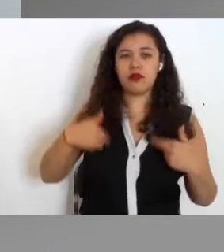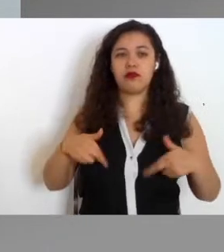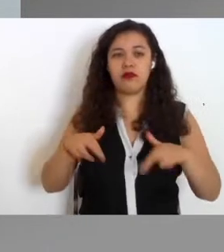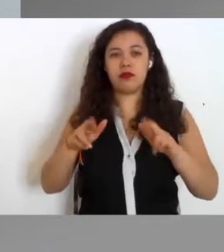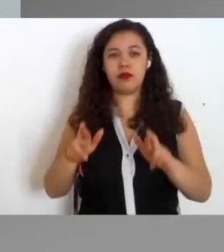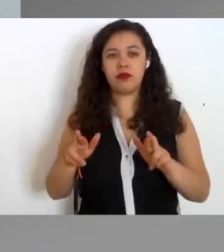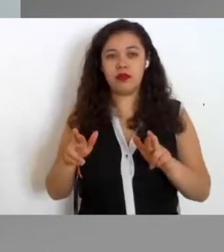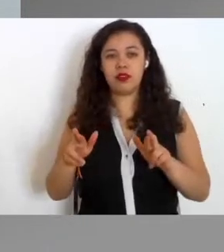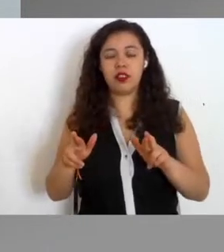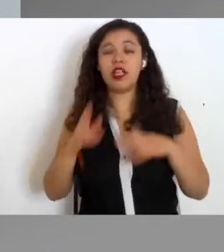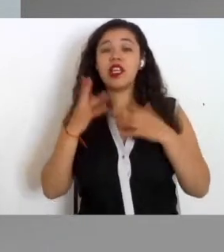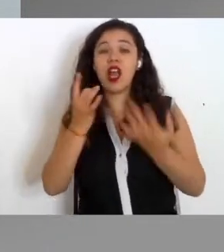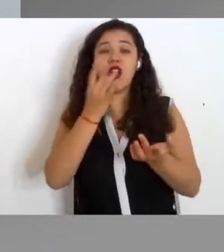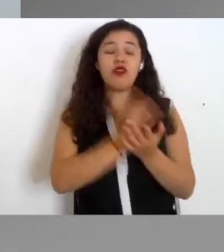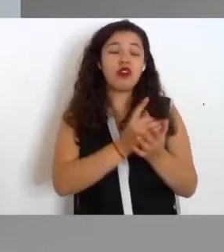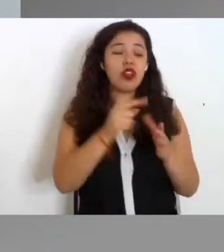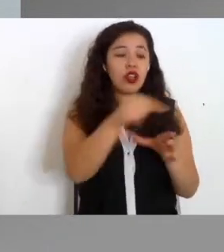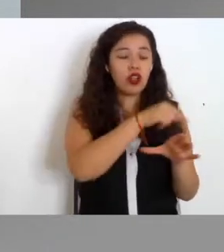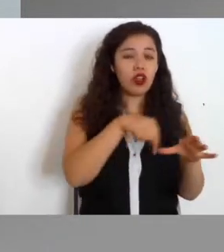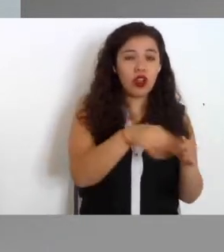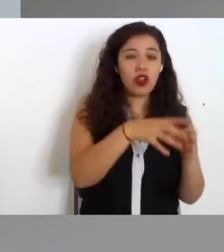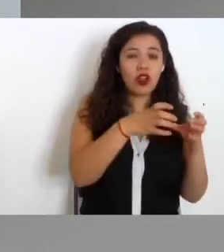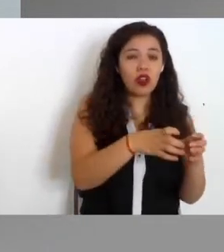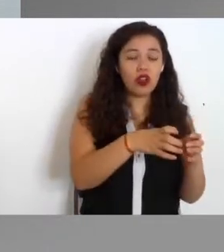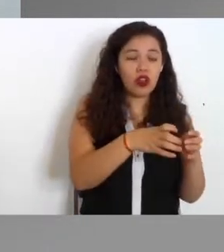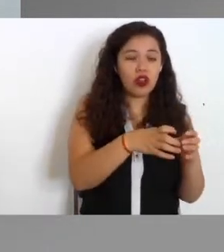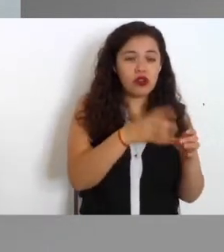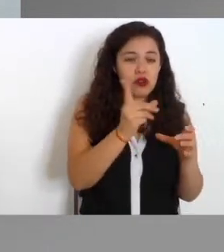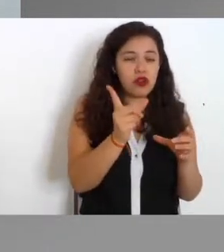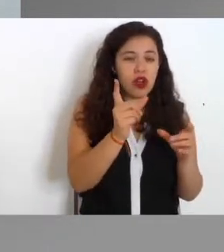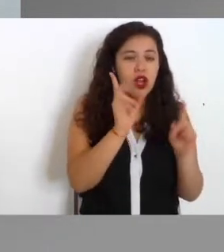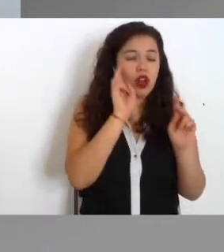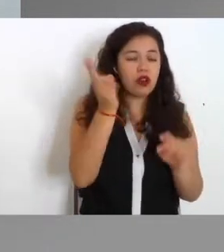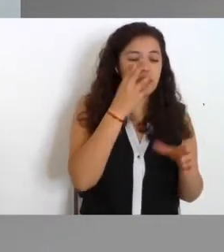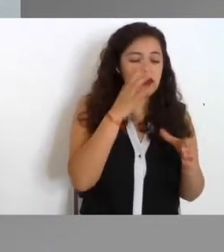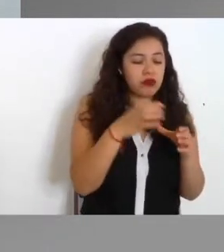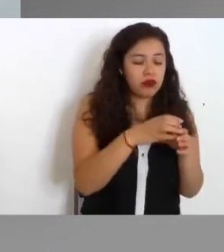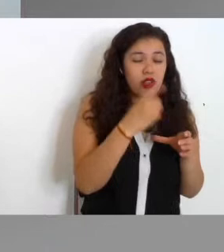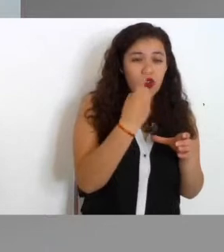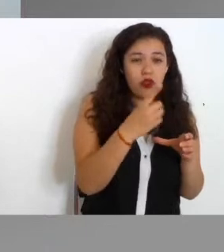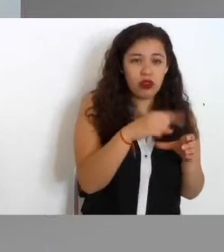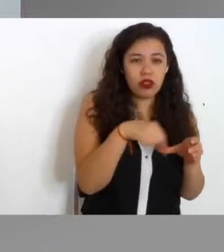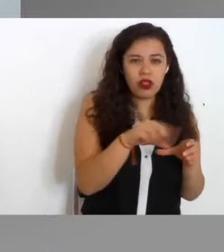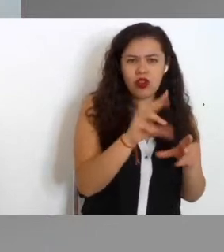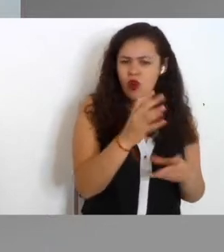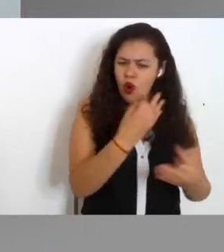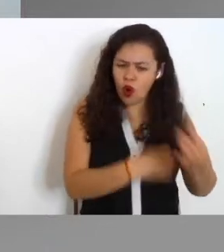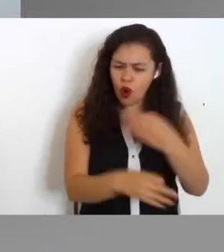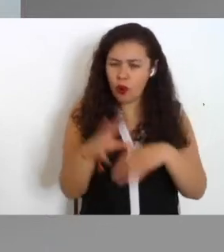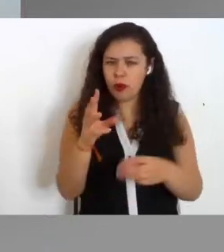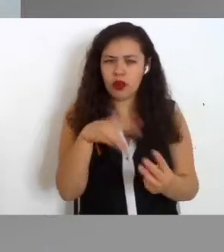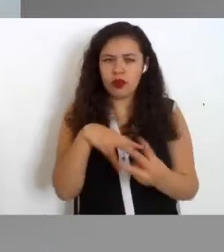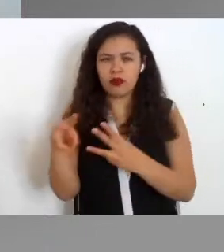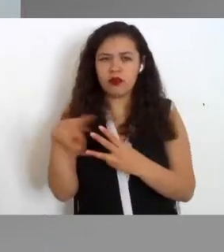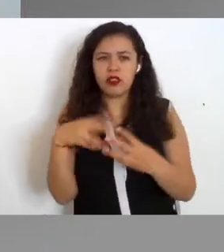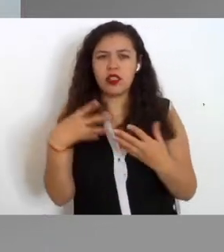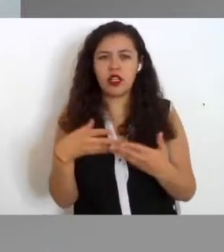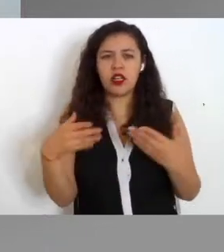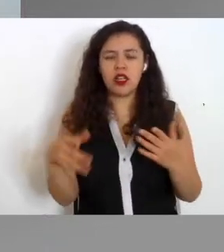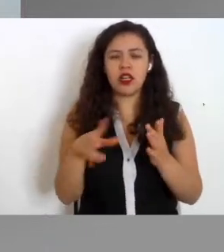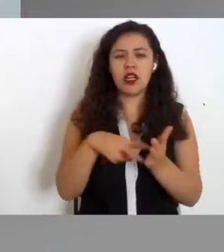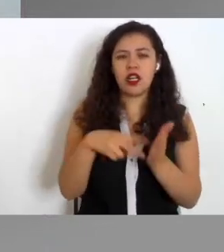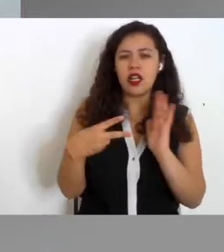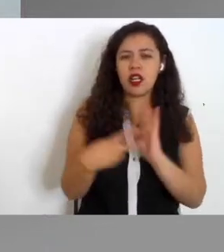cierto sector de la universidad. Por otro lado, el escuchar, por ejemplo, al ingeniero Santiago y